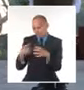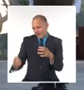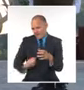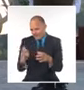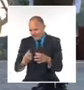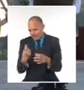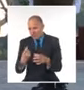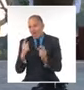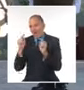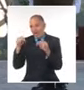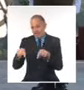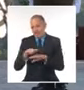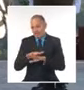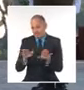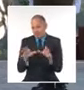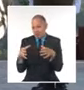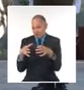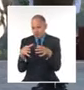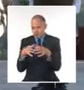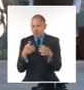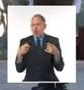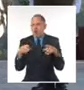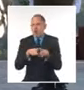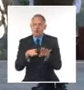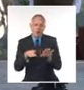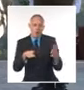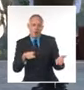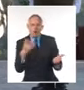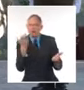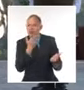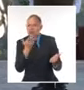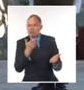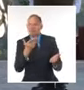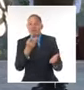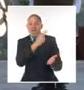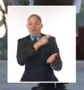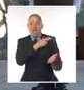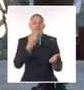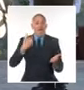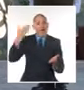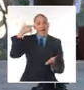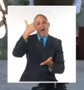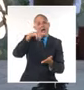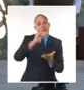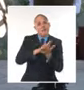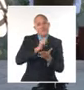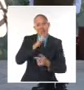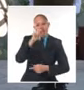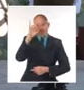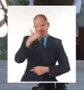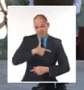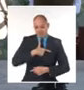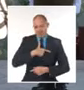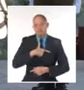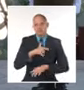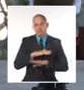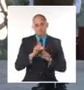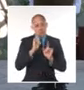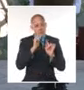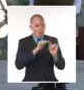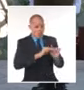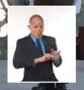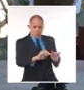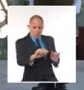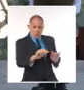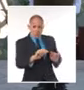permanecer junto a su legendario jefe, el comandante de la Revolución, Juan Almeida Bosque, en este